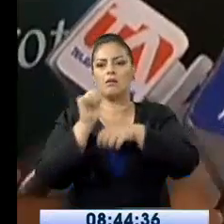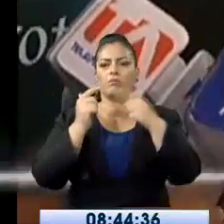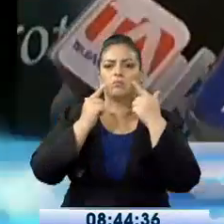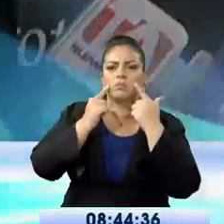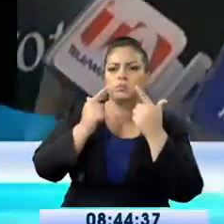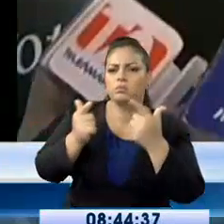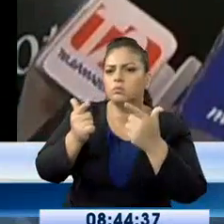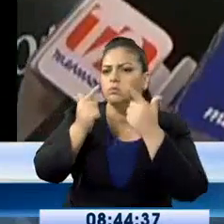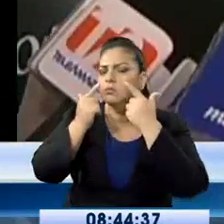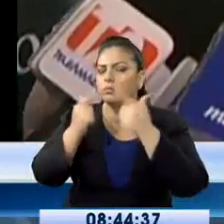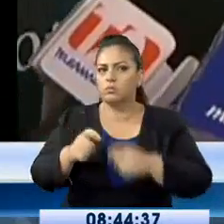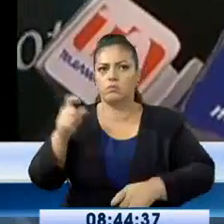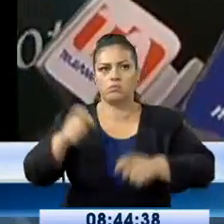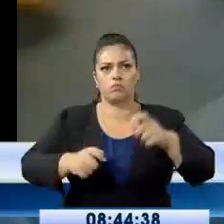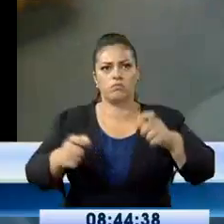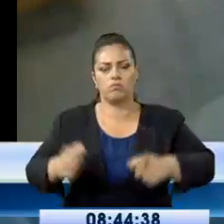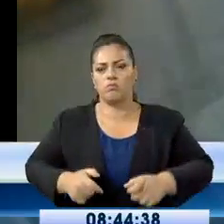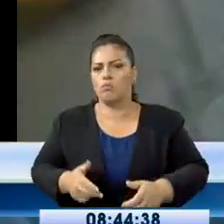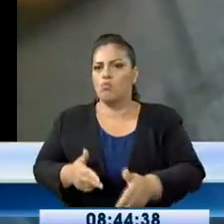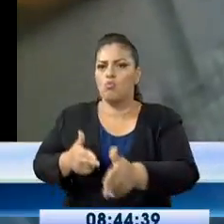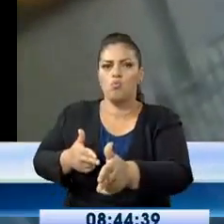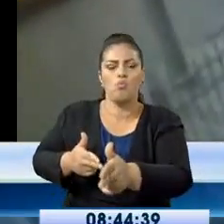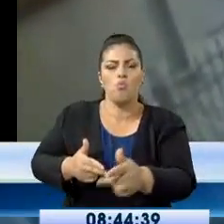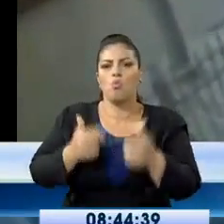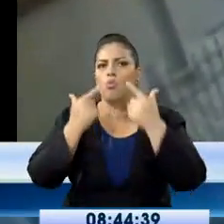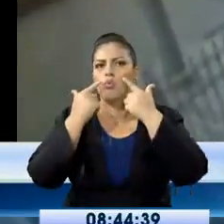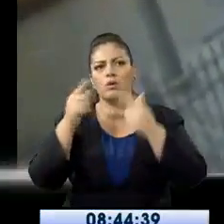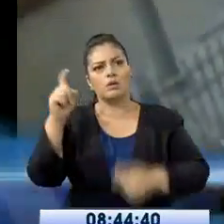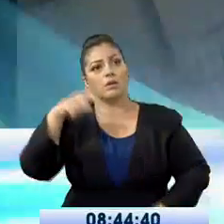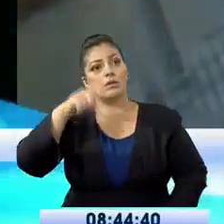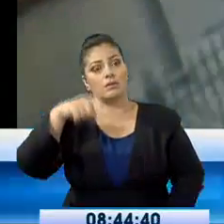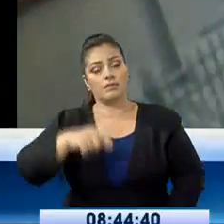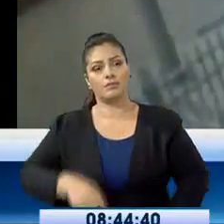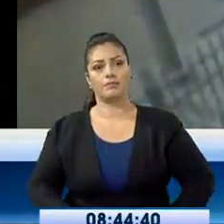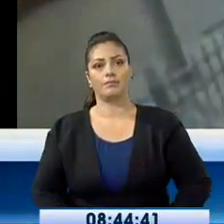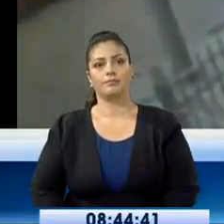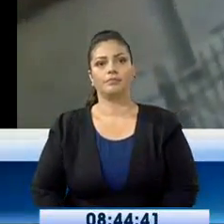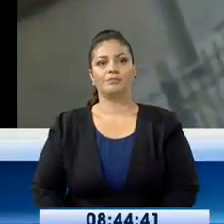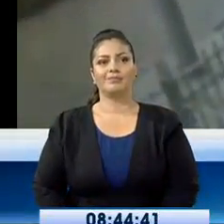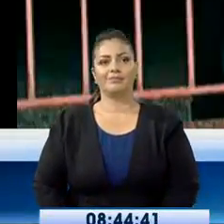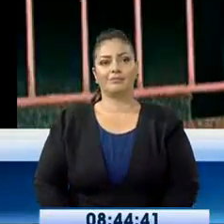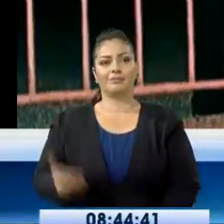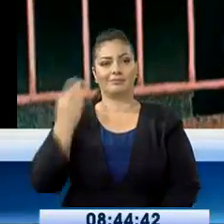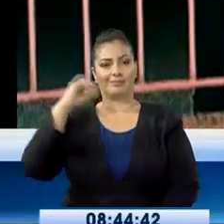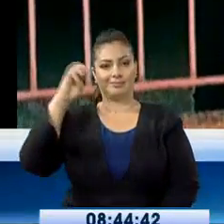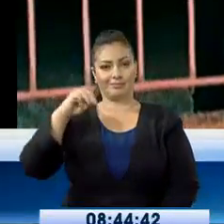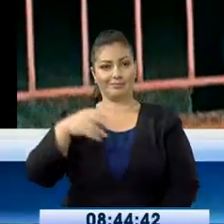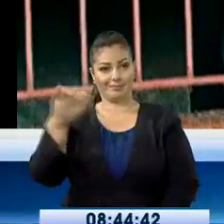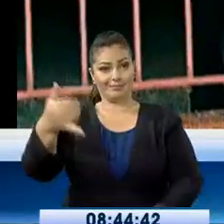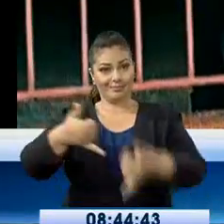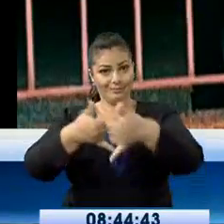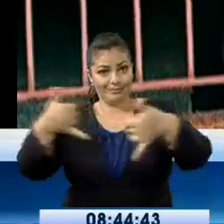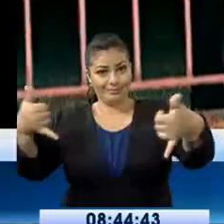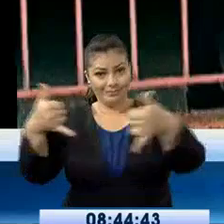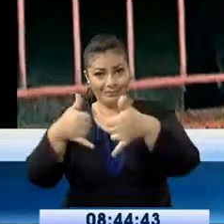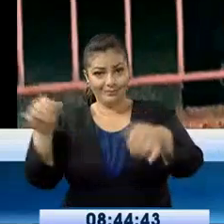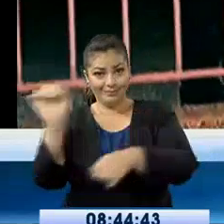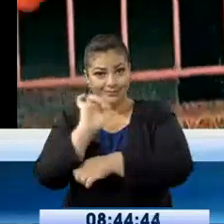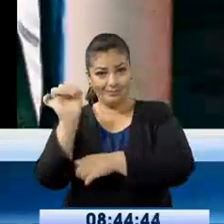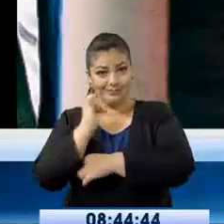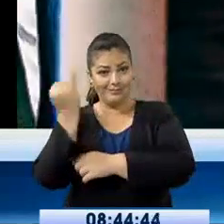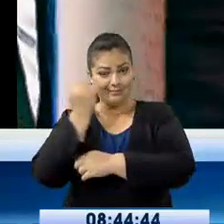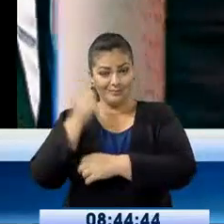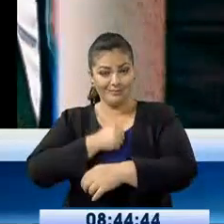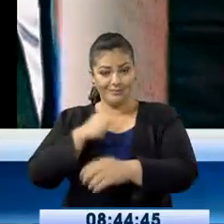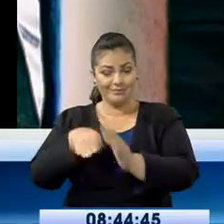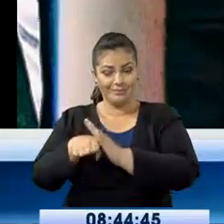personas, con diferentes tipos de armamento. El último de estos hechos trajo como consecuencia que se intensifiquen los controles para el ingreso del personal que labora en